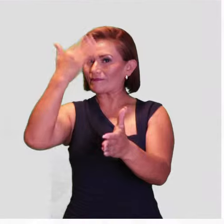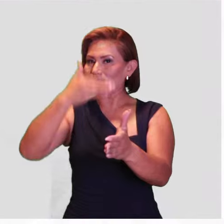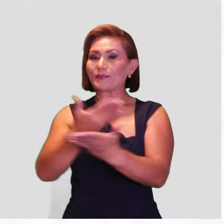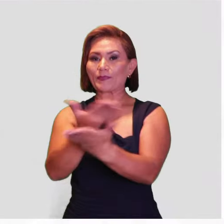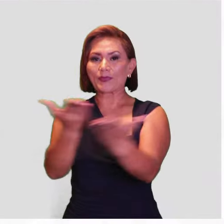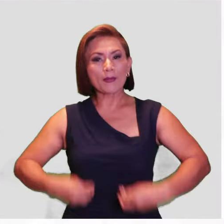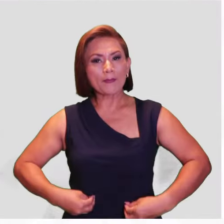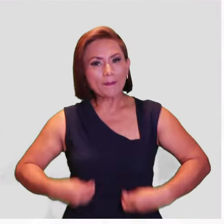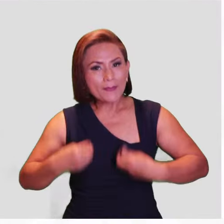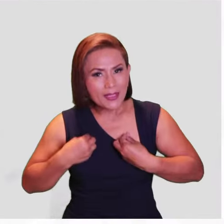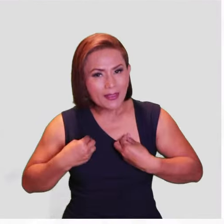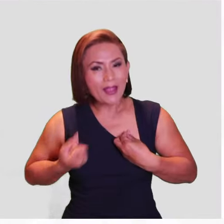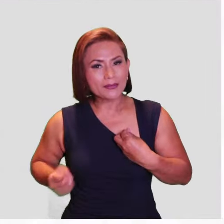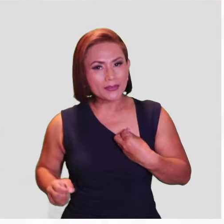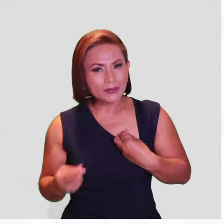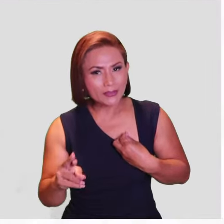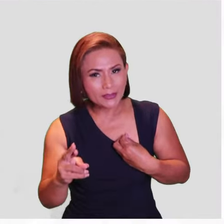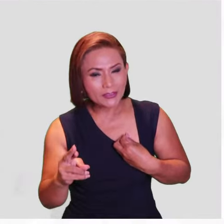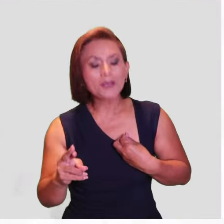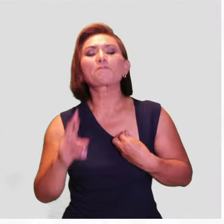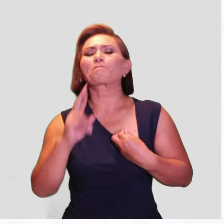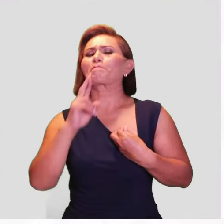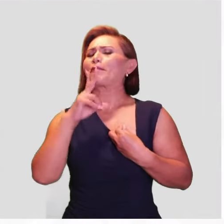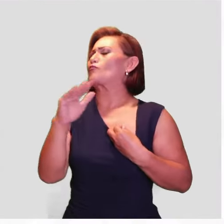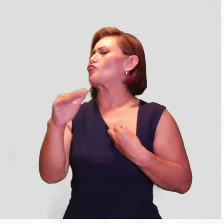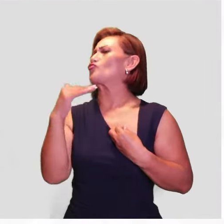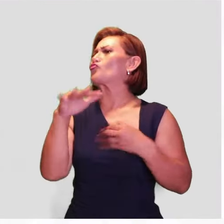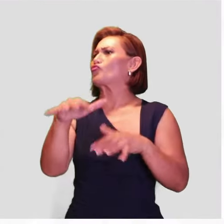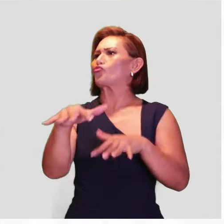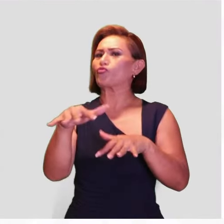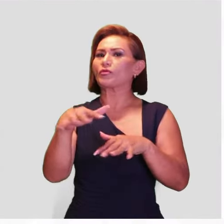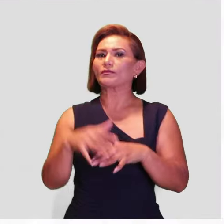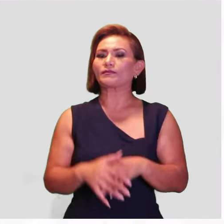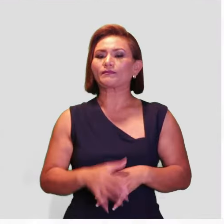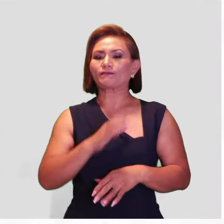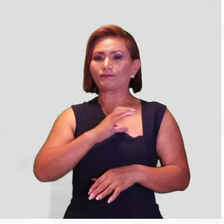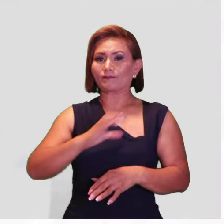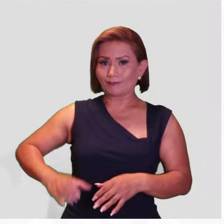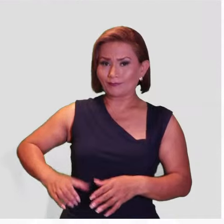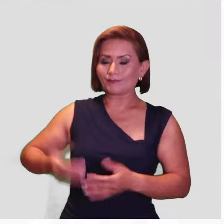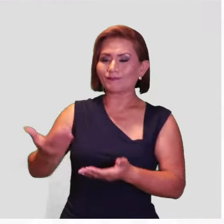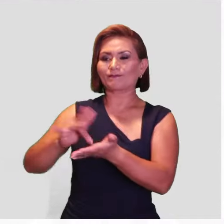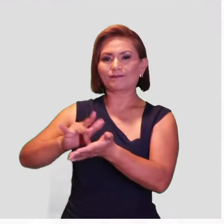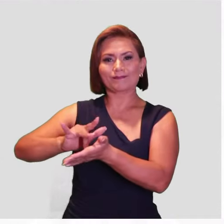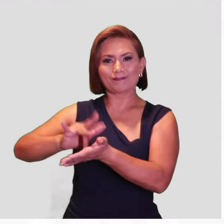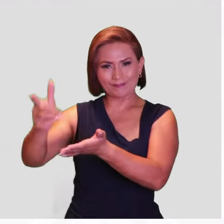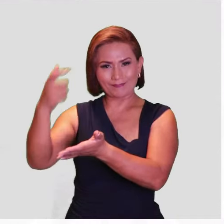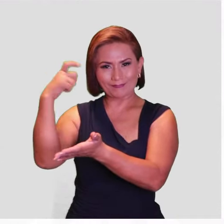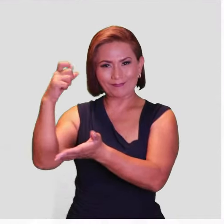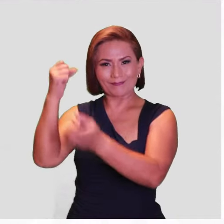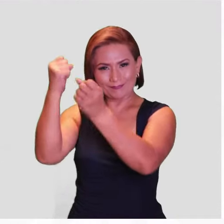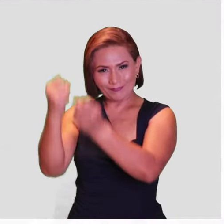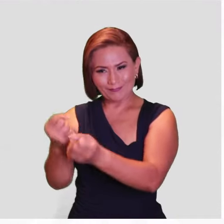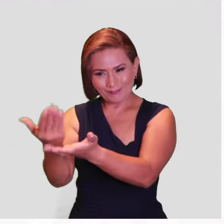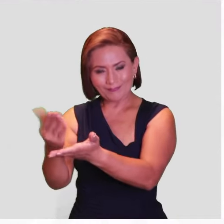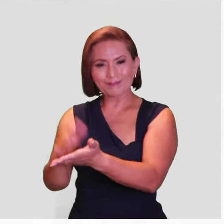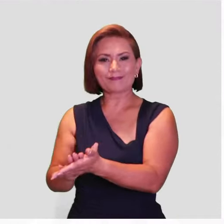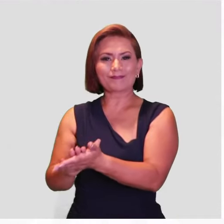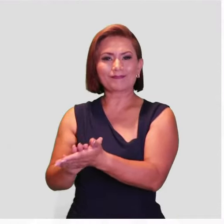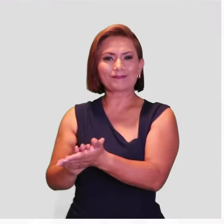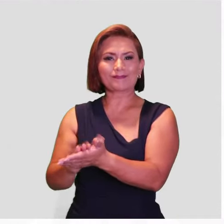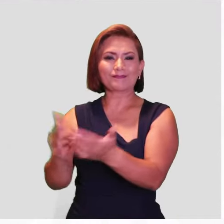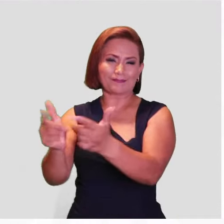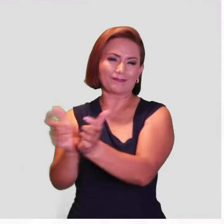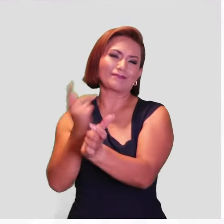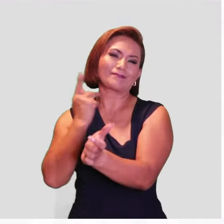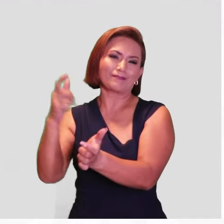y las sanjuanenses van a mejorar en mucho. Gracias, candidato Juan Roque, por Querétaro Seguro, y lo invitamos a